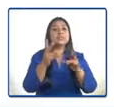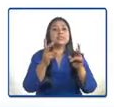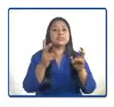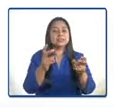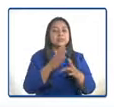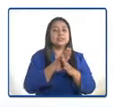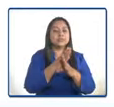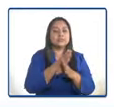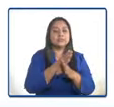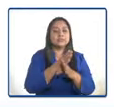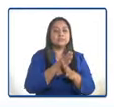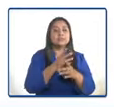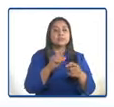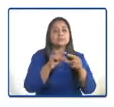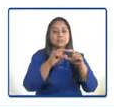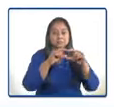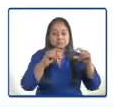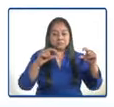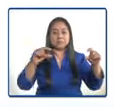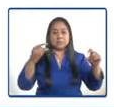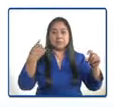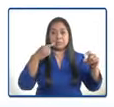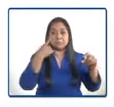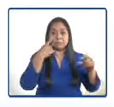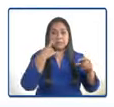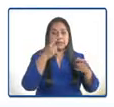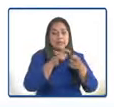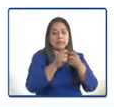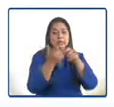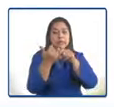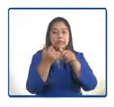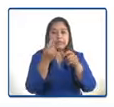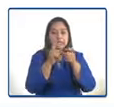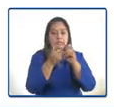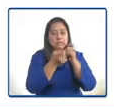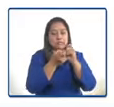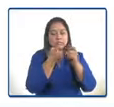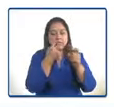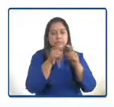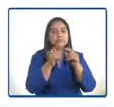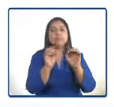seguridad. Está laminado para que evitar que cualquiera pueda venir